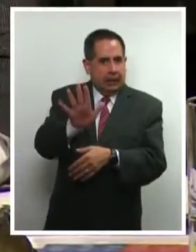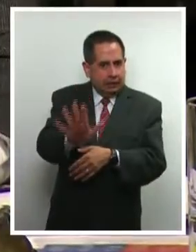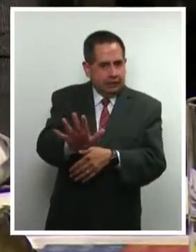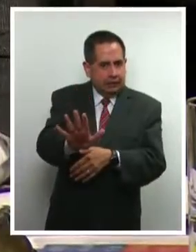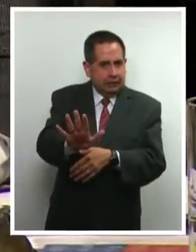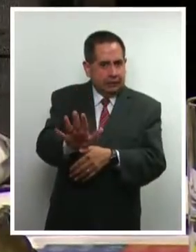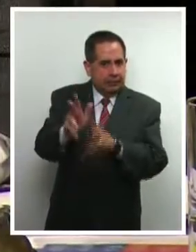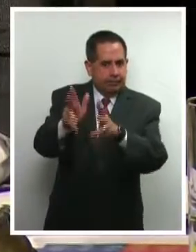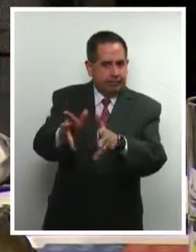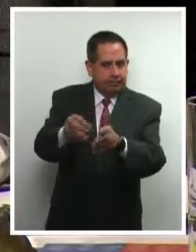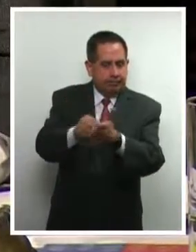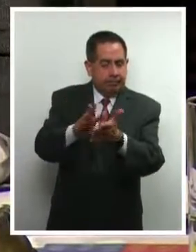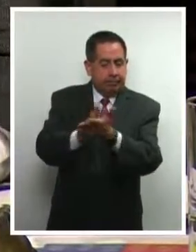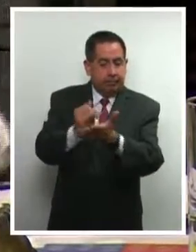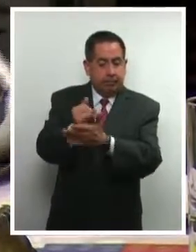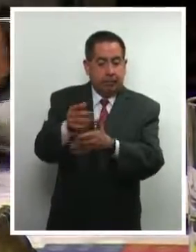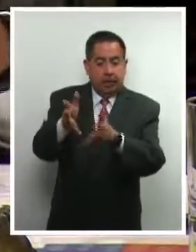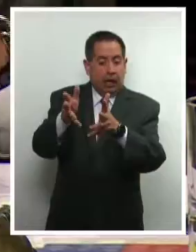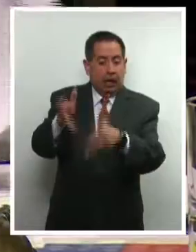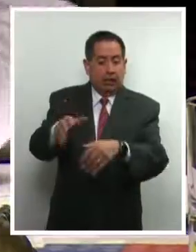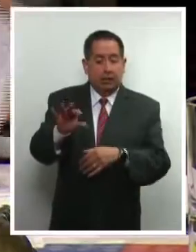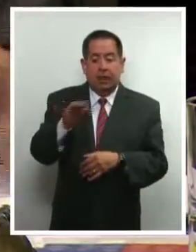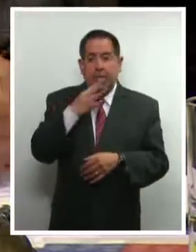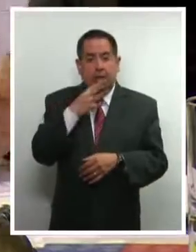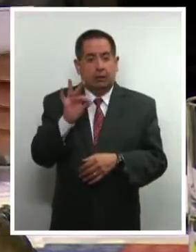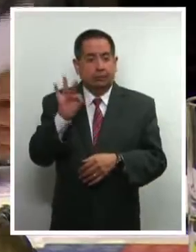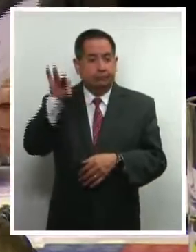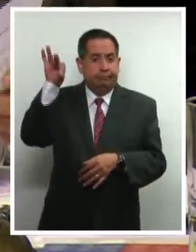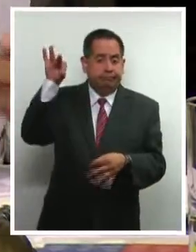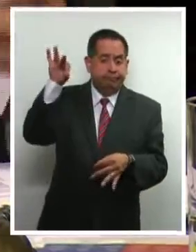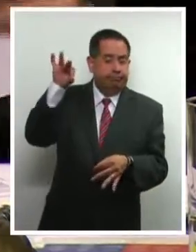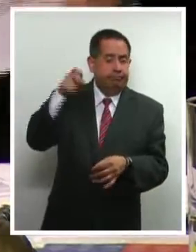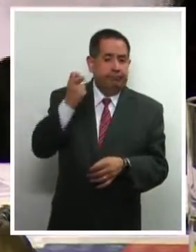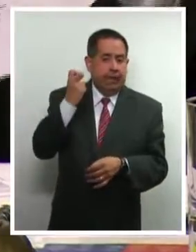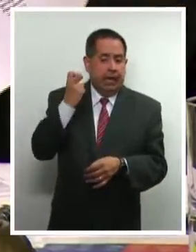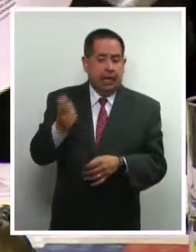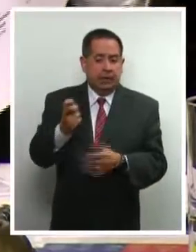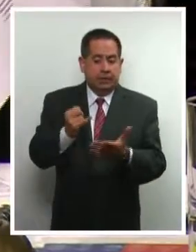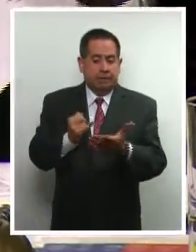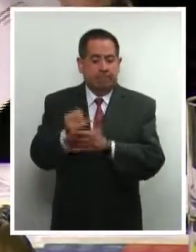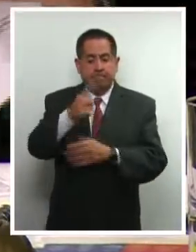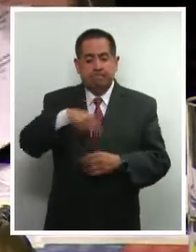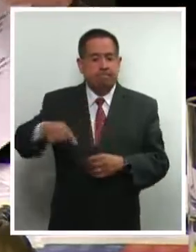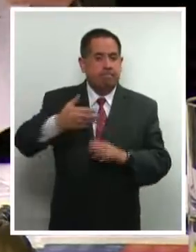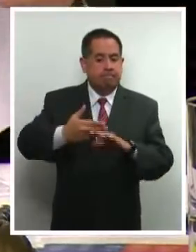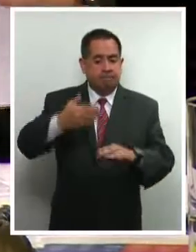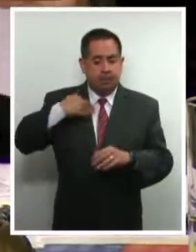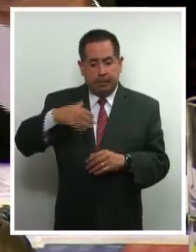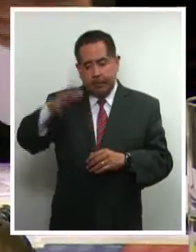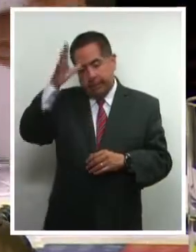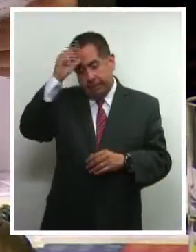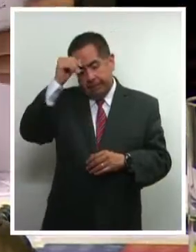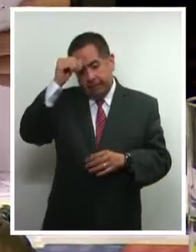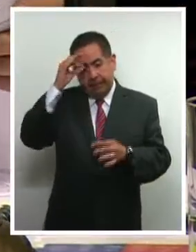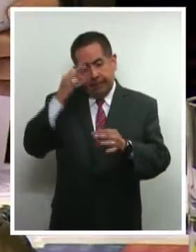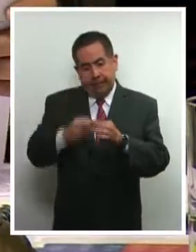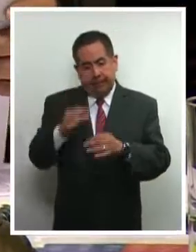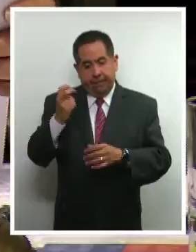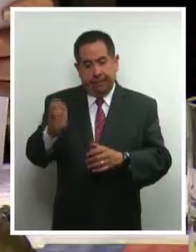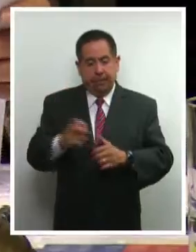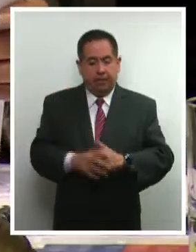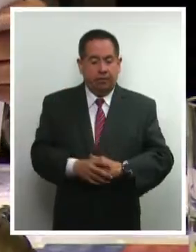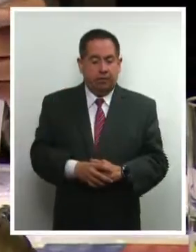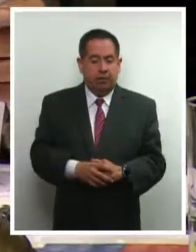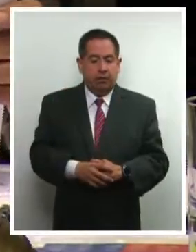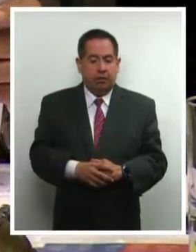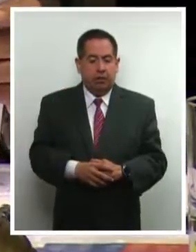dictamen. Ese es así de sencillo, donde es el acuerdo que hemos adoptado, básicamente. Bueno,